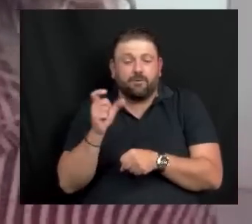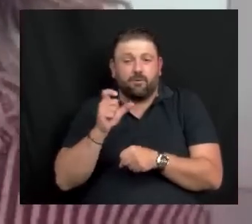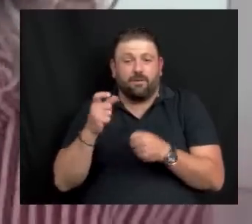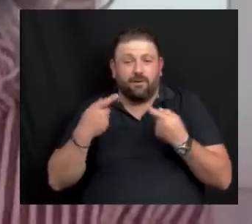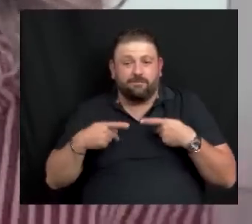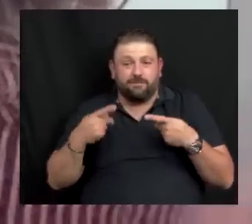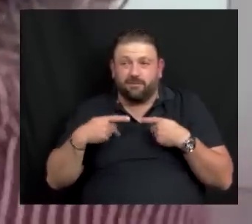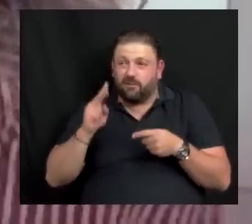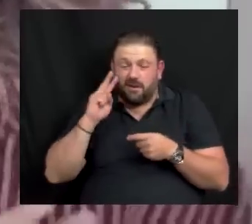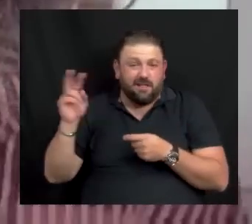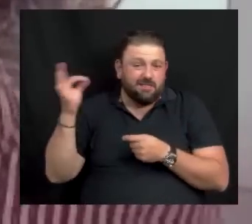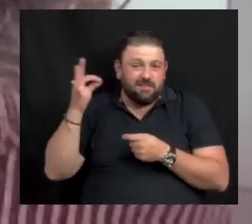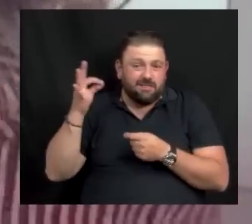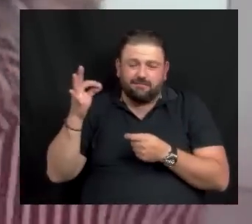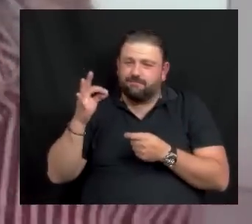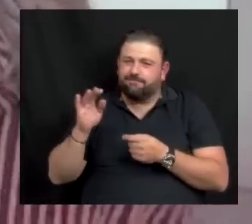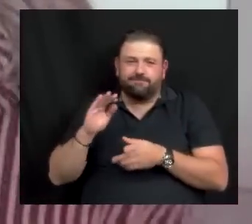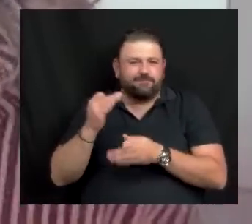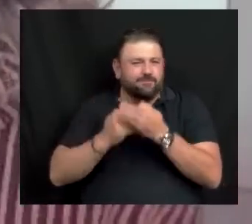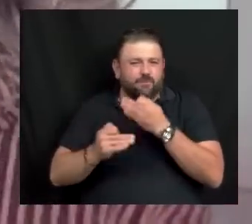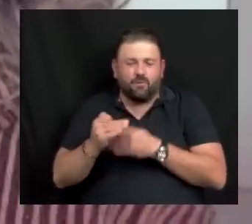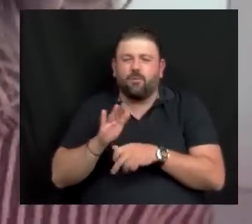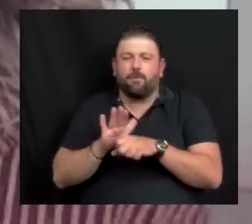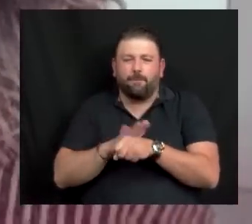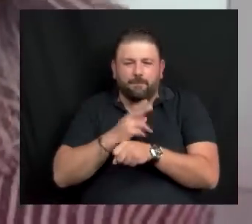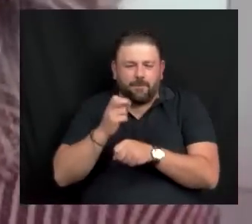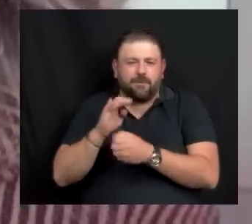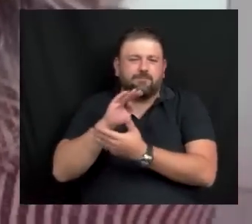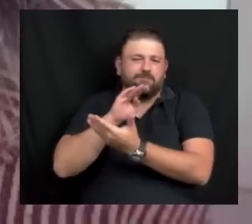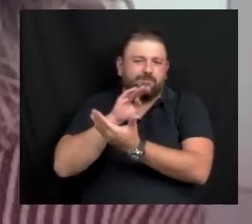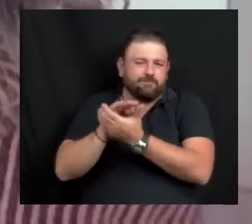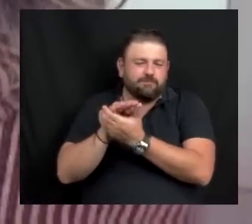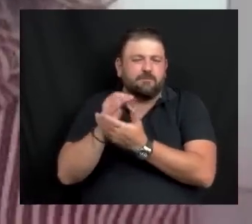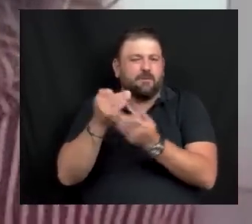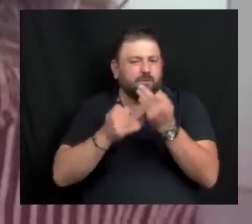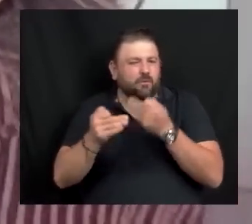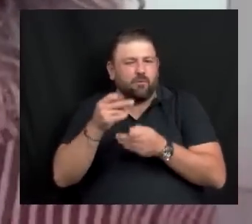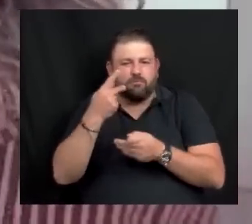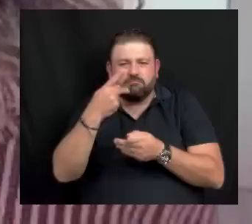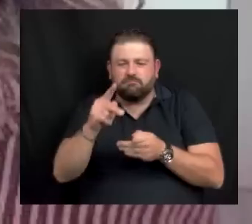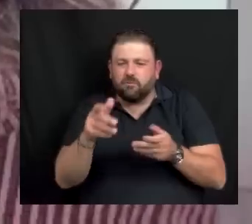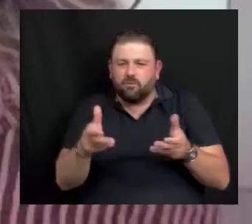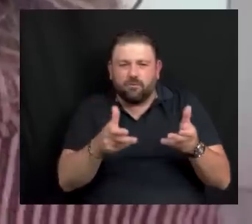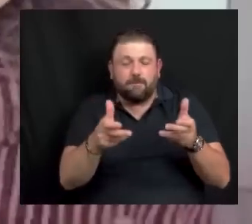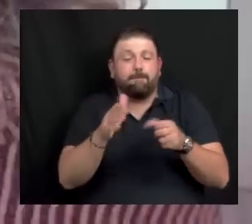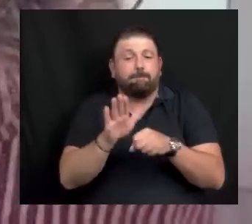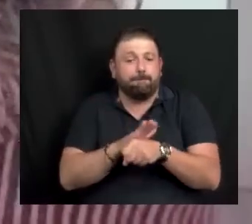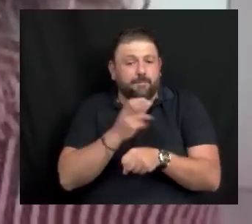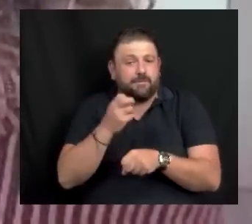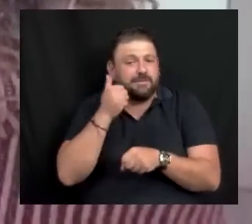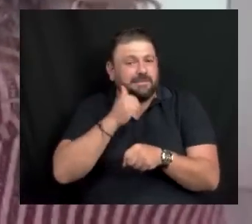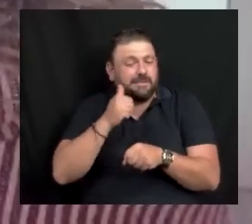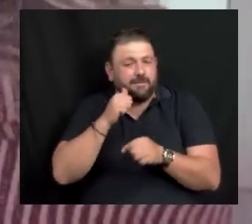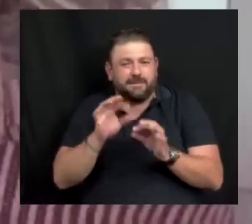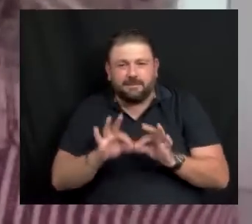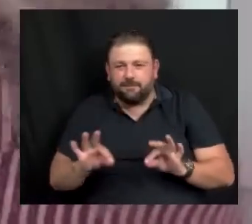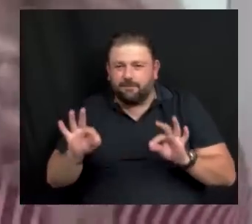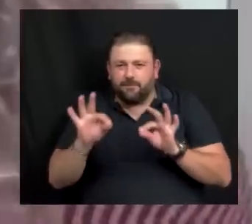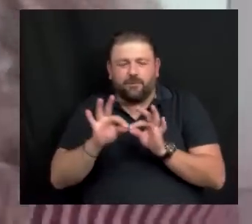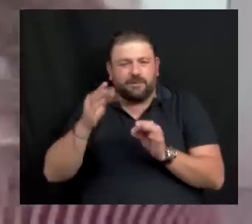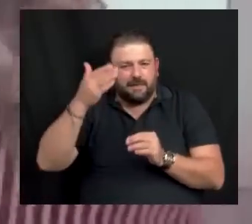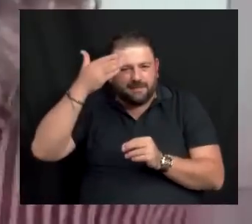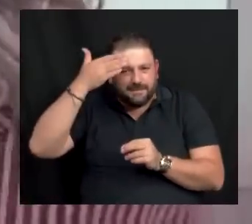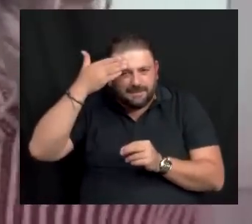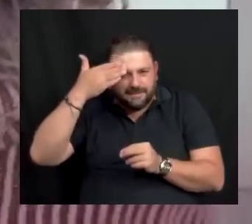cosas que no te permitieron terminar la tarea de ese día. Así nada más. Entonces, qué padre saber y tener esos